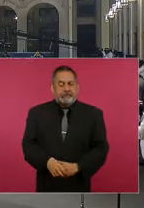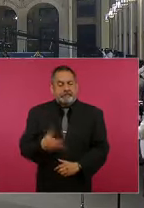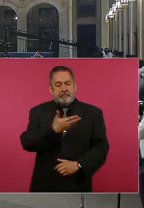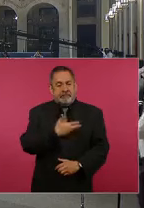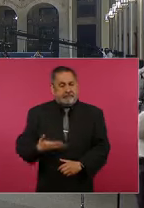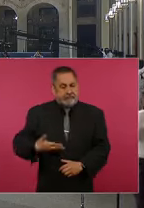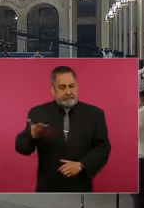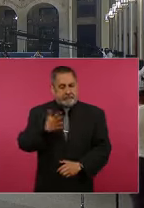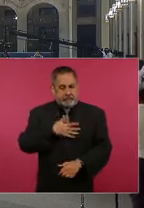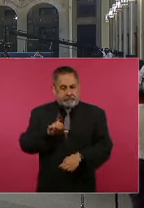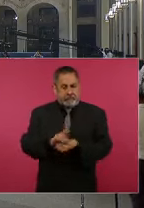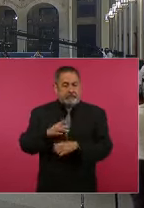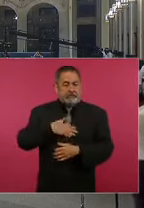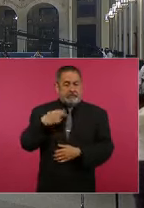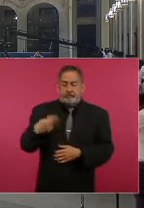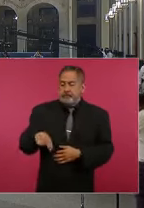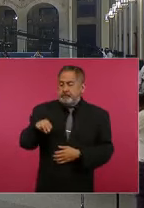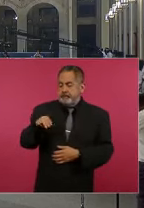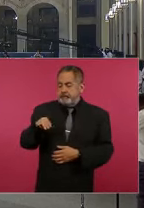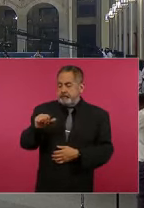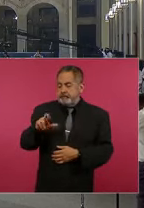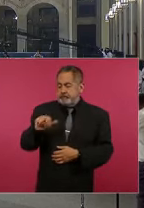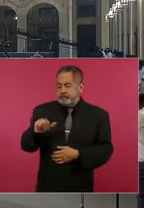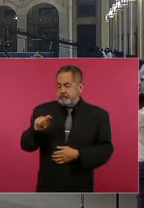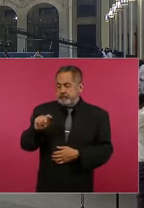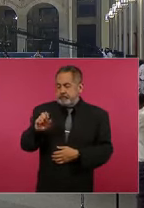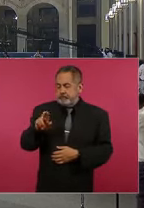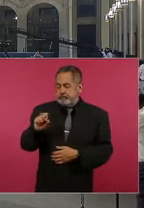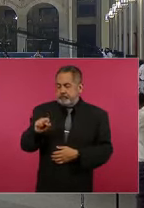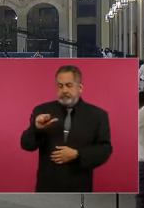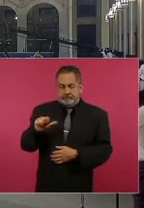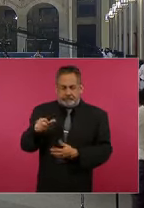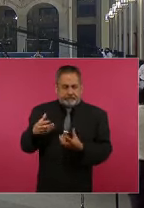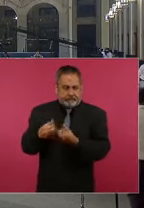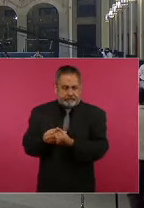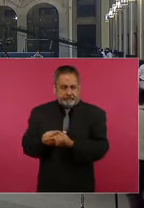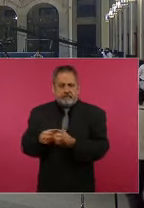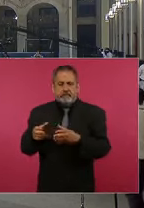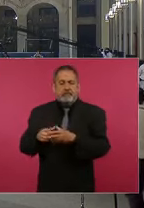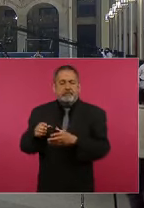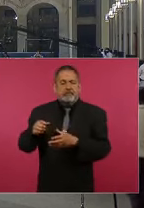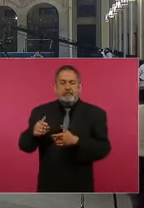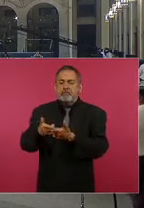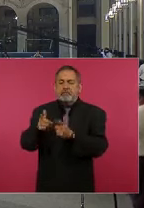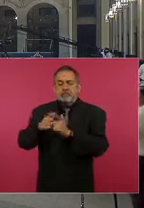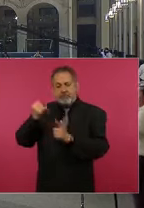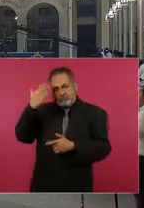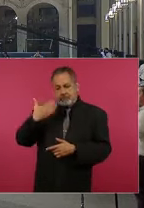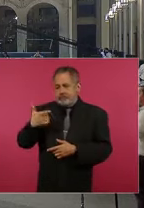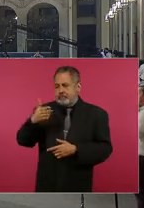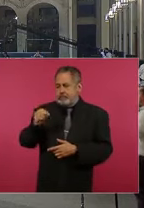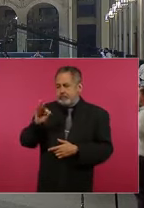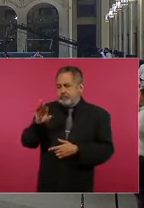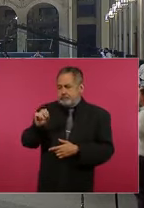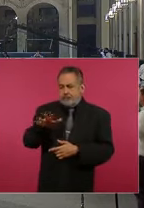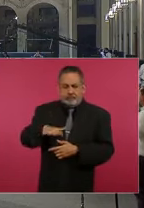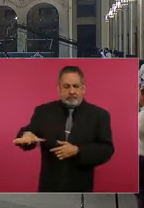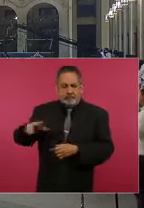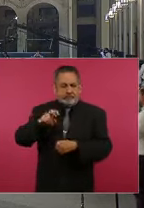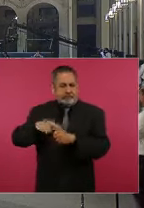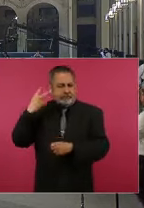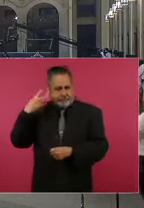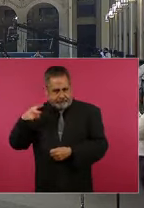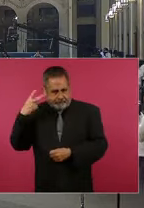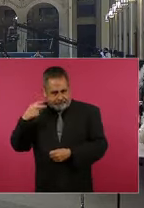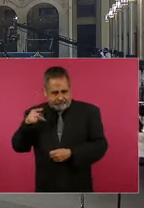Presidente, buenos días. Soy María Teresa Mora Guillén, corresponsal del corporativo Imagen del Golfo, el medio más importante del estado de